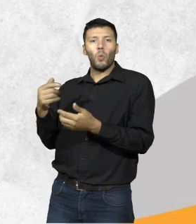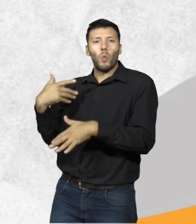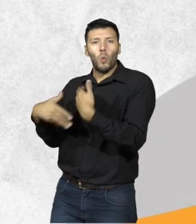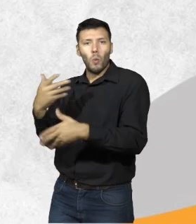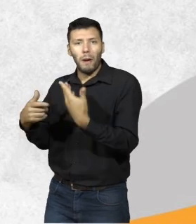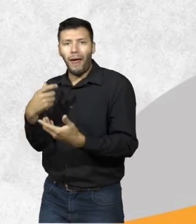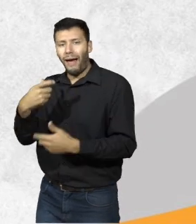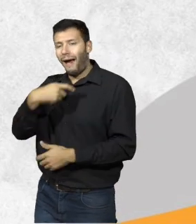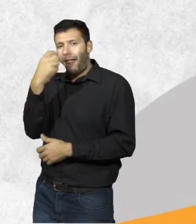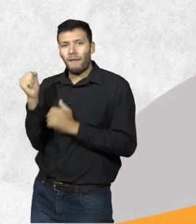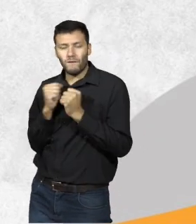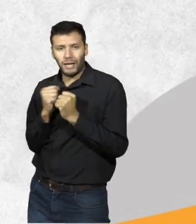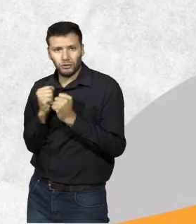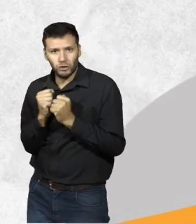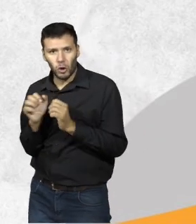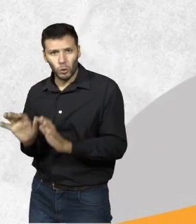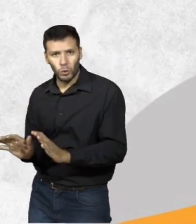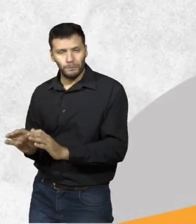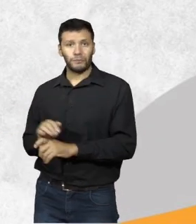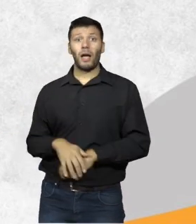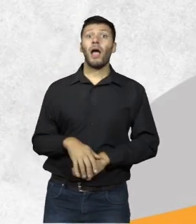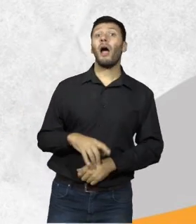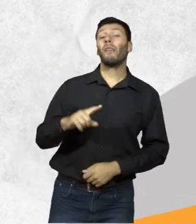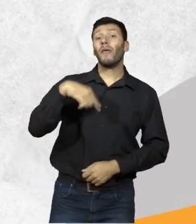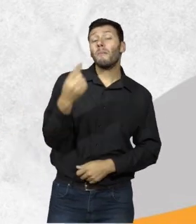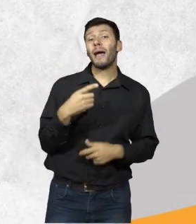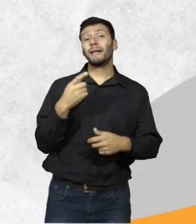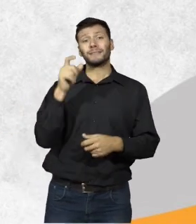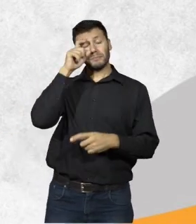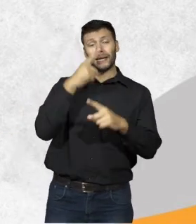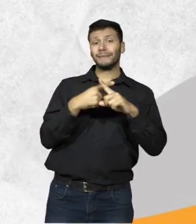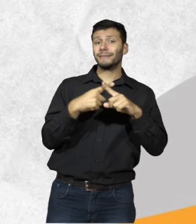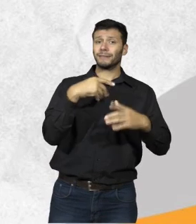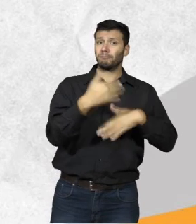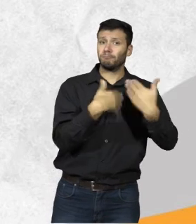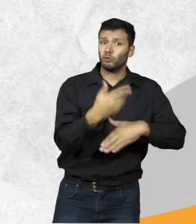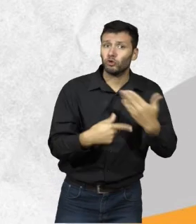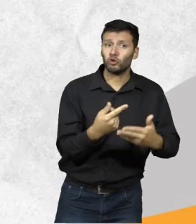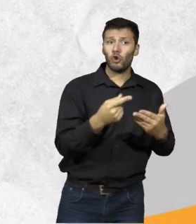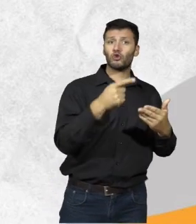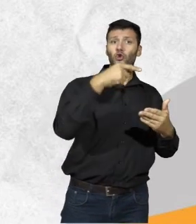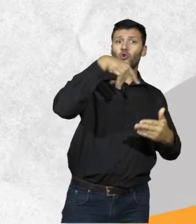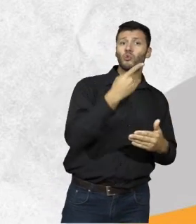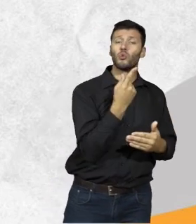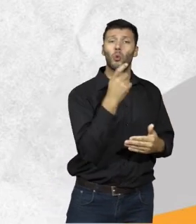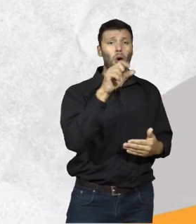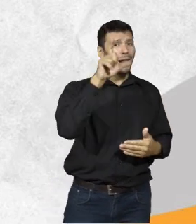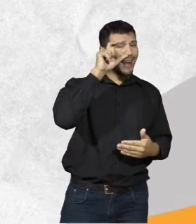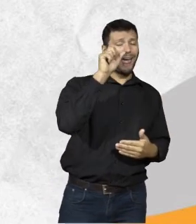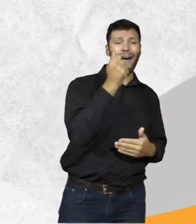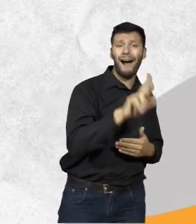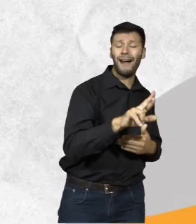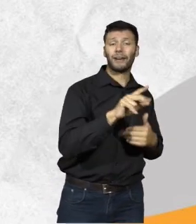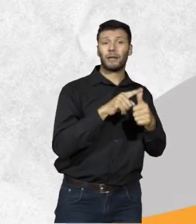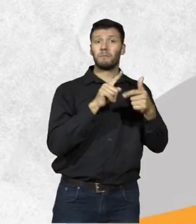importante que después de las experiencias de desarrollos nucleares, de explosiones nucleares, empezó a regularizarse